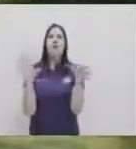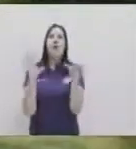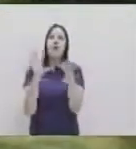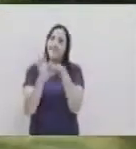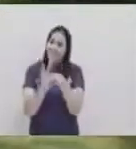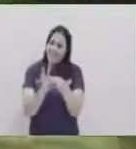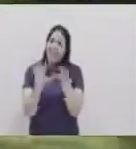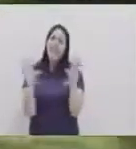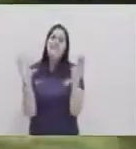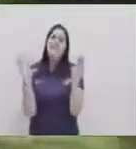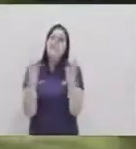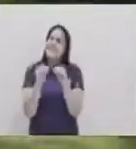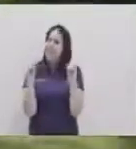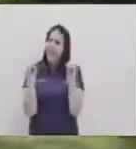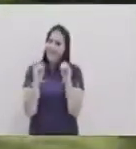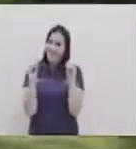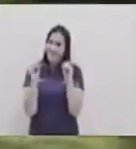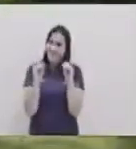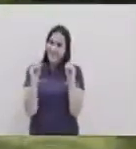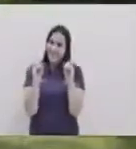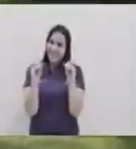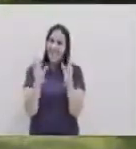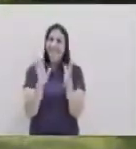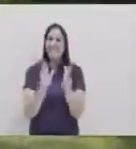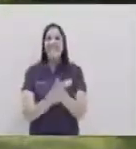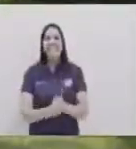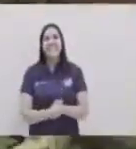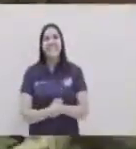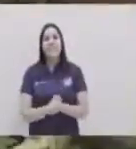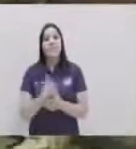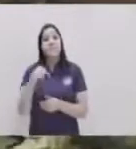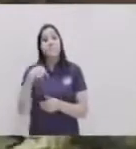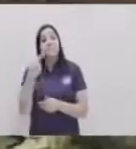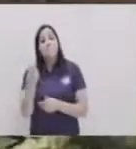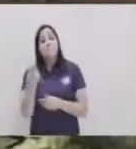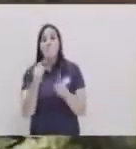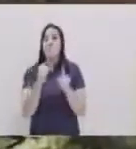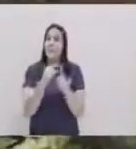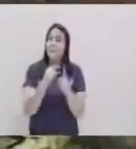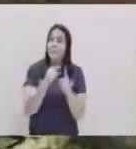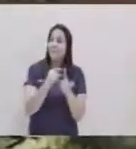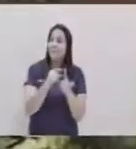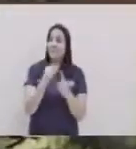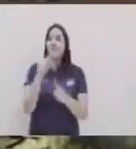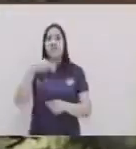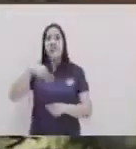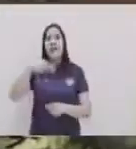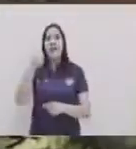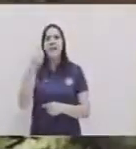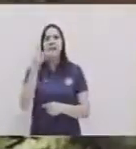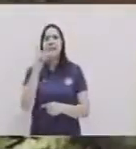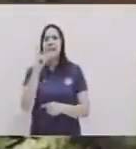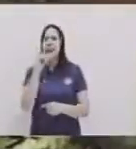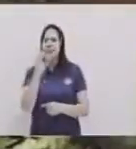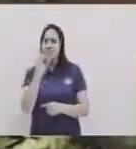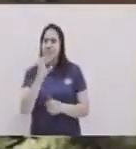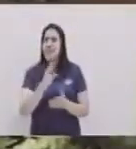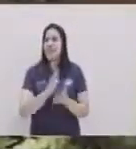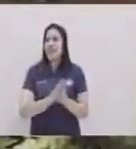juntos, de nada. La siguiente es nadie. Para